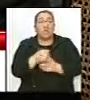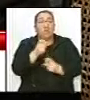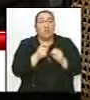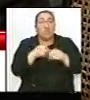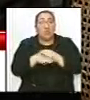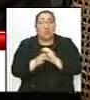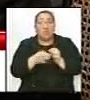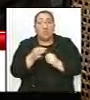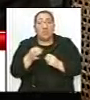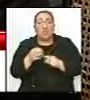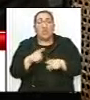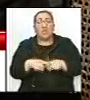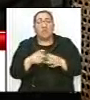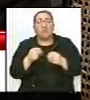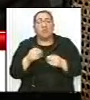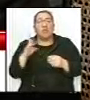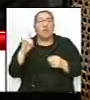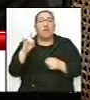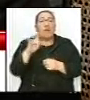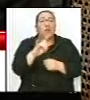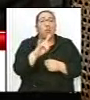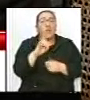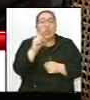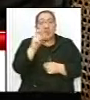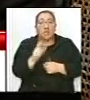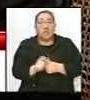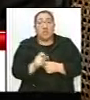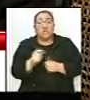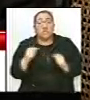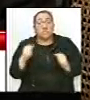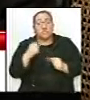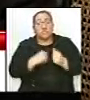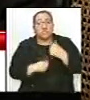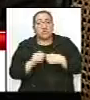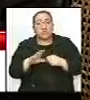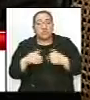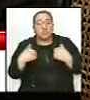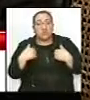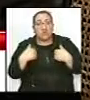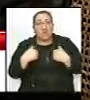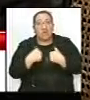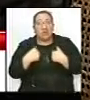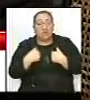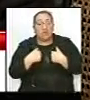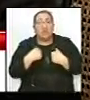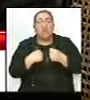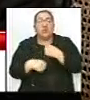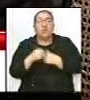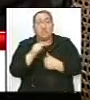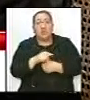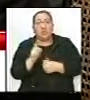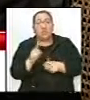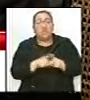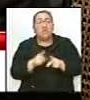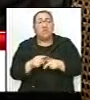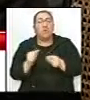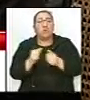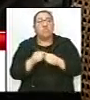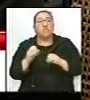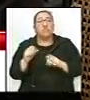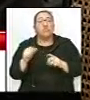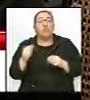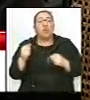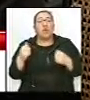presidente. Ese hombre que sufre heladas, su animal sufre, no solo él, sino sufre con sus